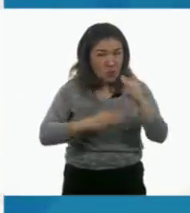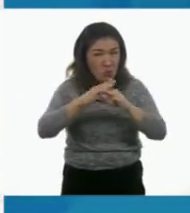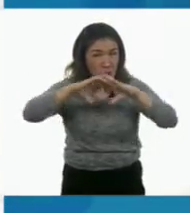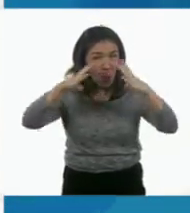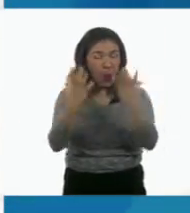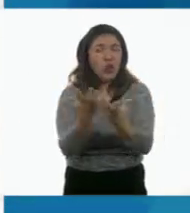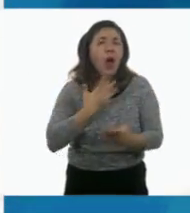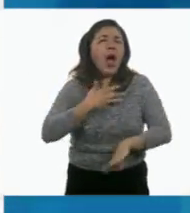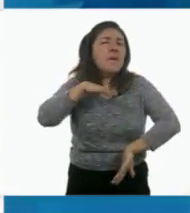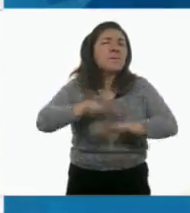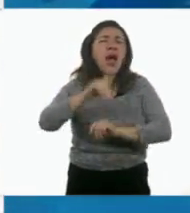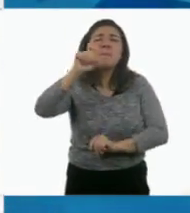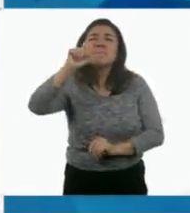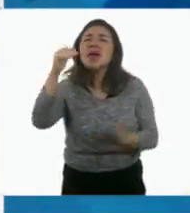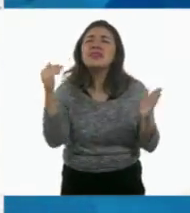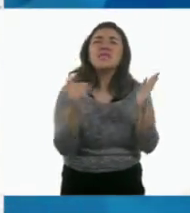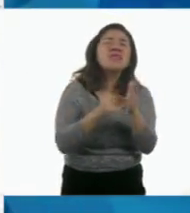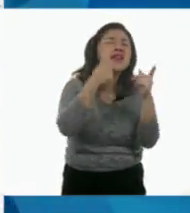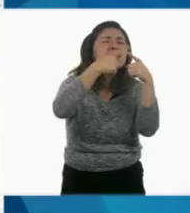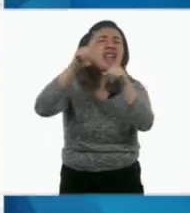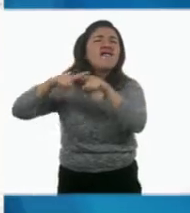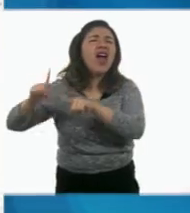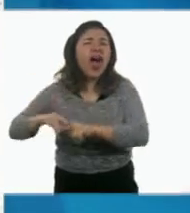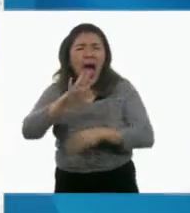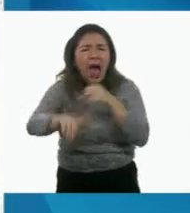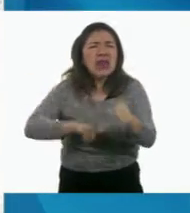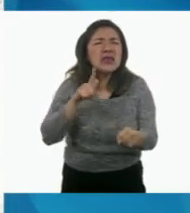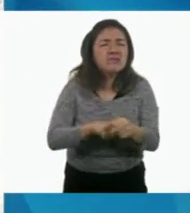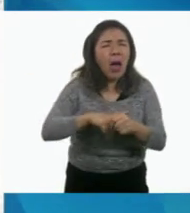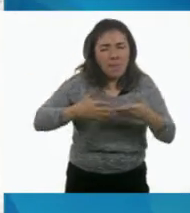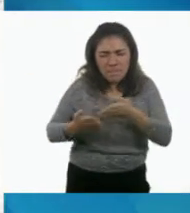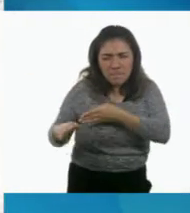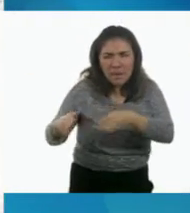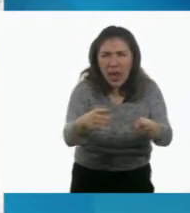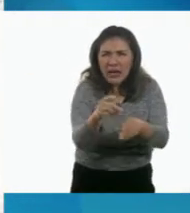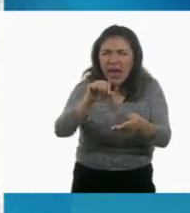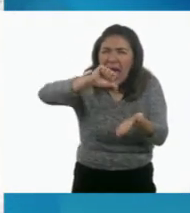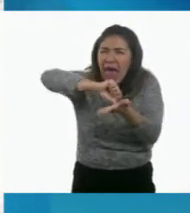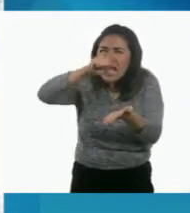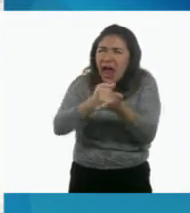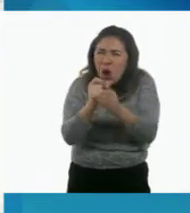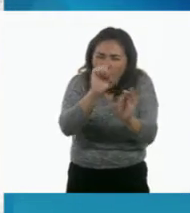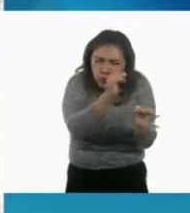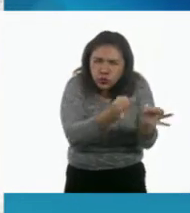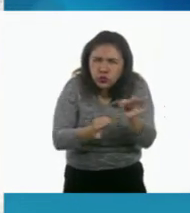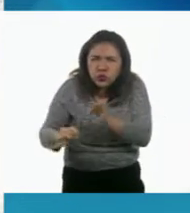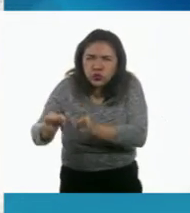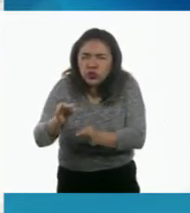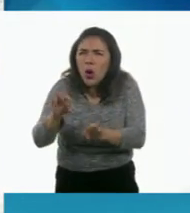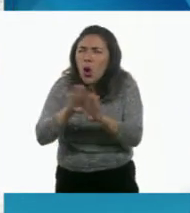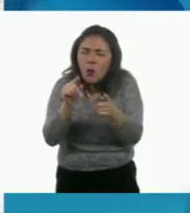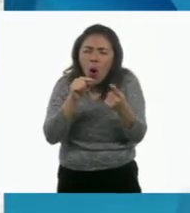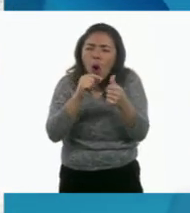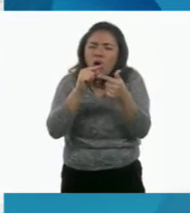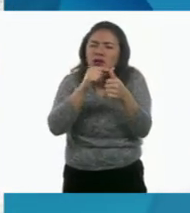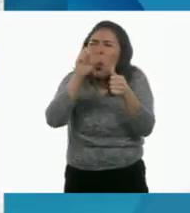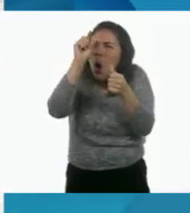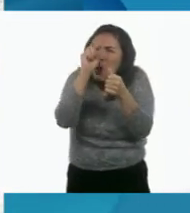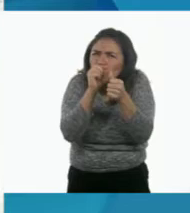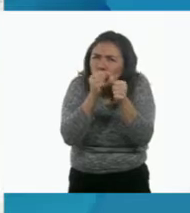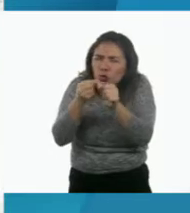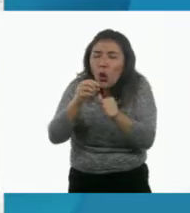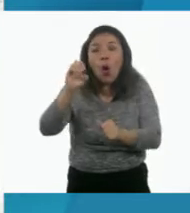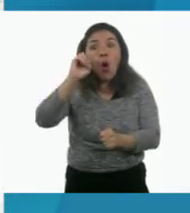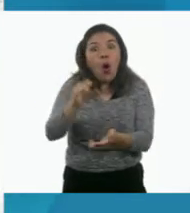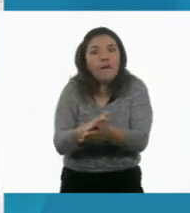20,000 especies de peces, desde el diminuto globo enano, más pequeño que la yema de un dedo, hasta el